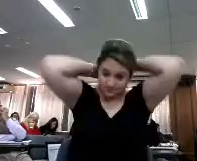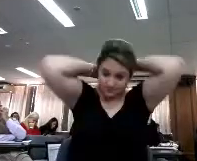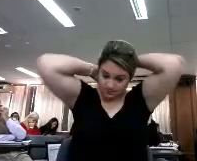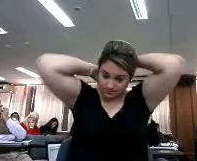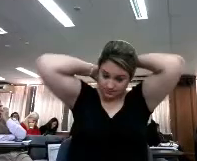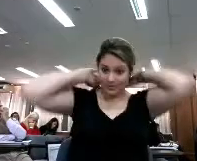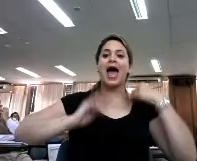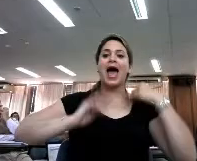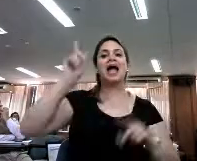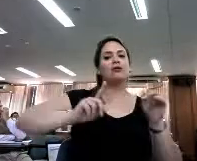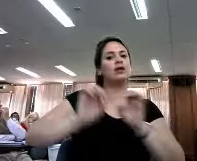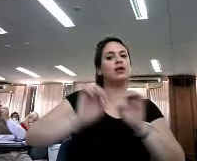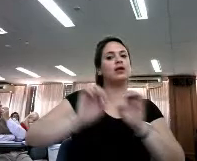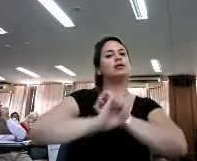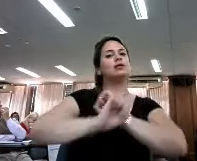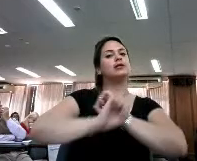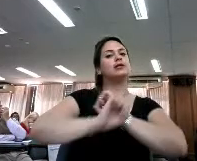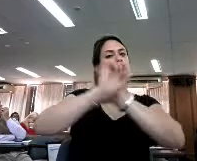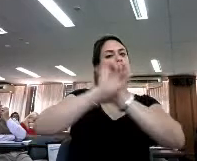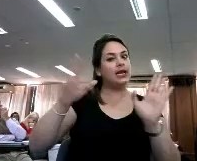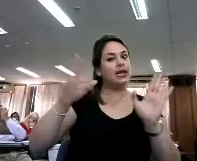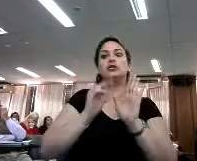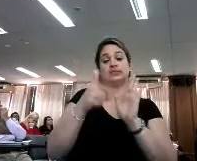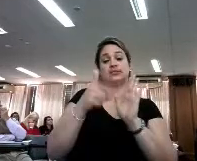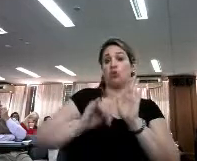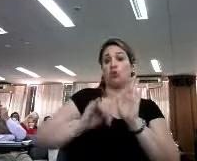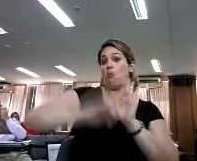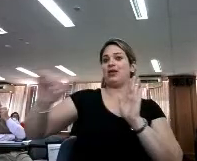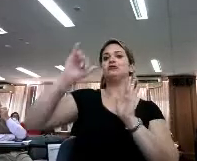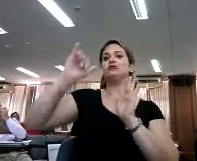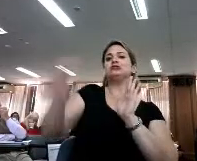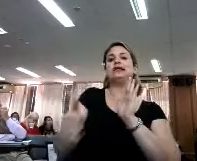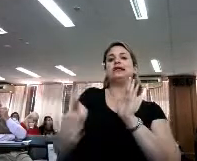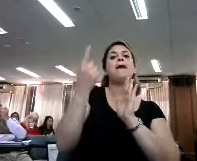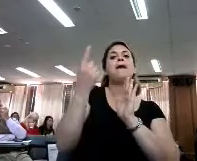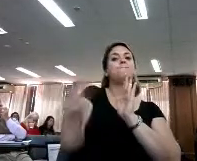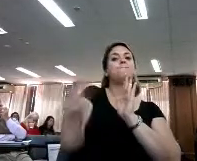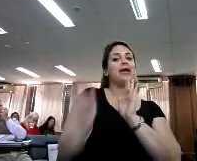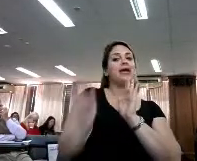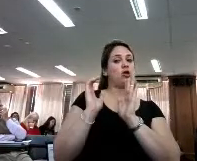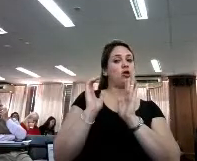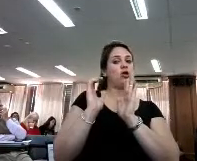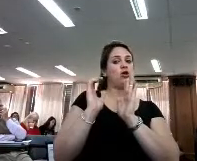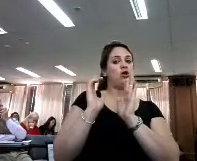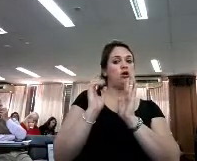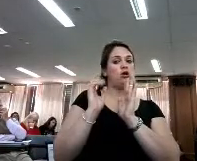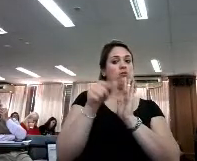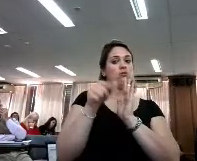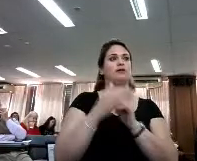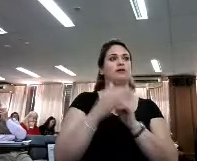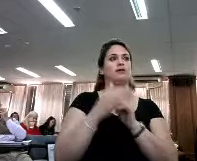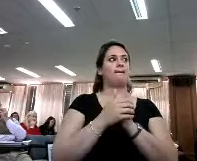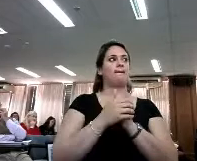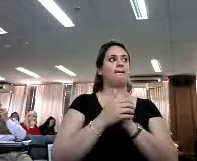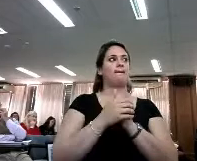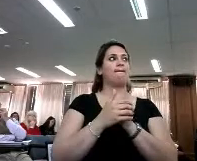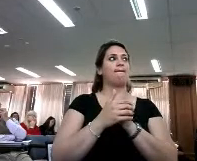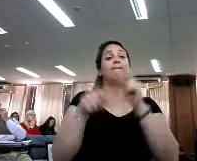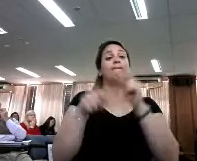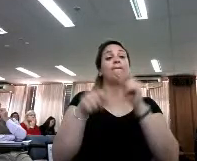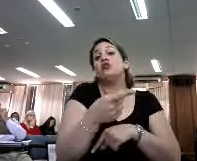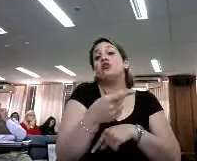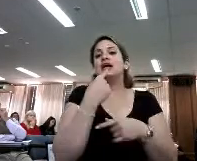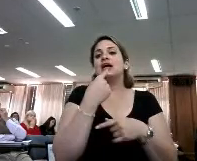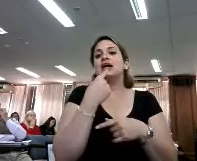que son muy claras, donde dicen yo te publico, pero tú no puedes volver a utilizar la obra. Hay otras que dicen